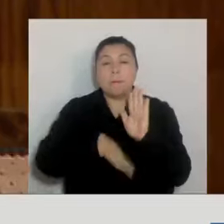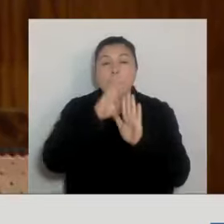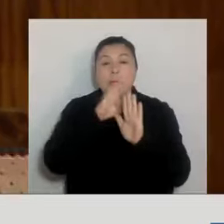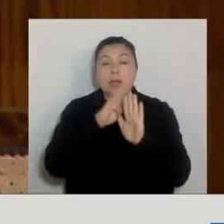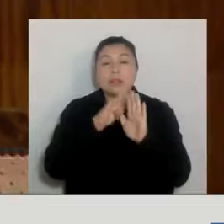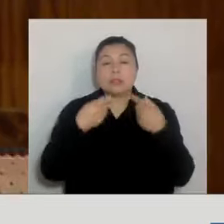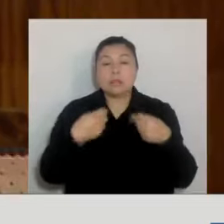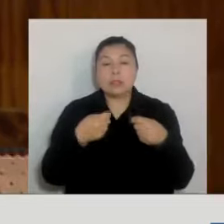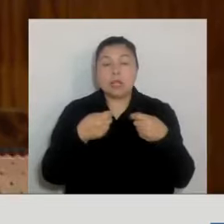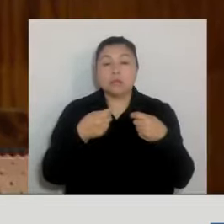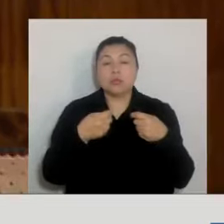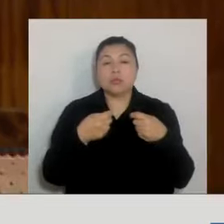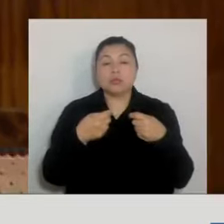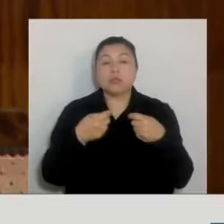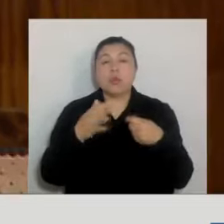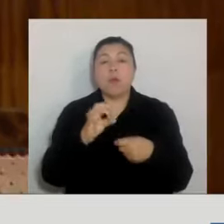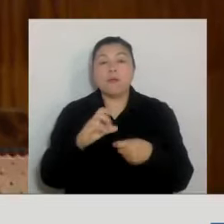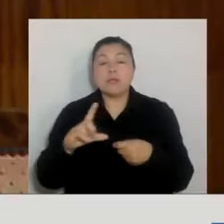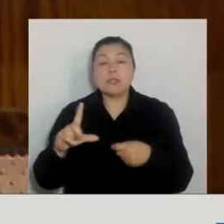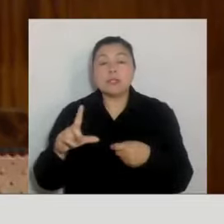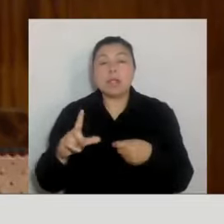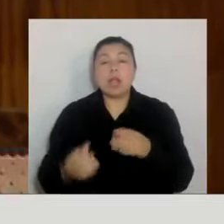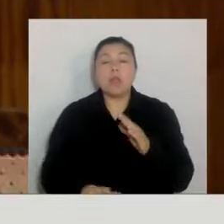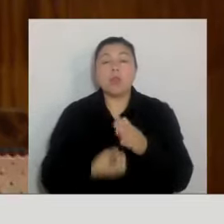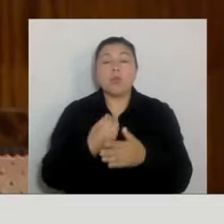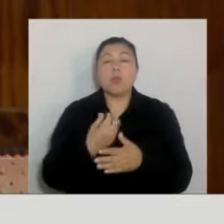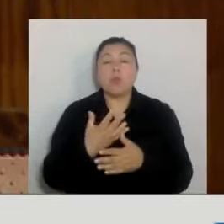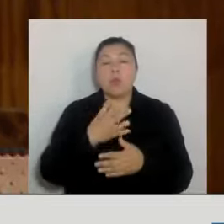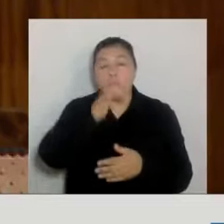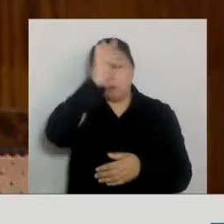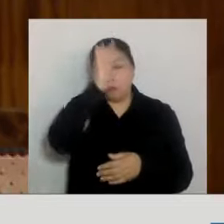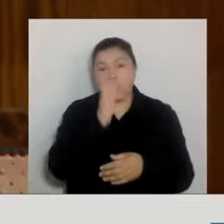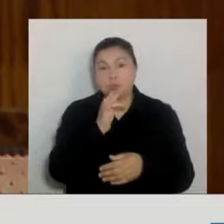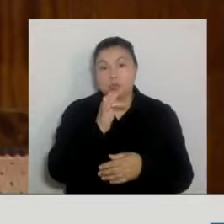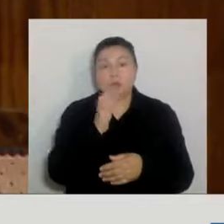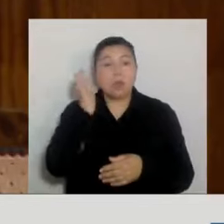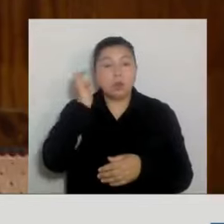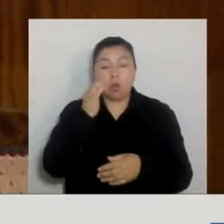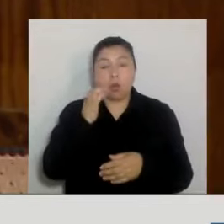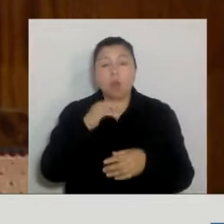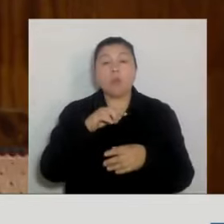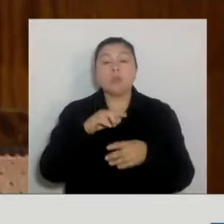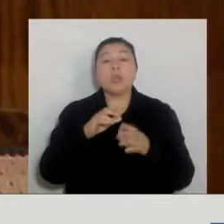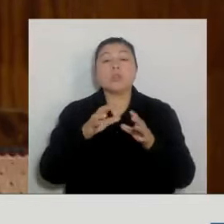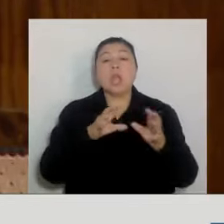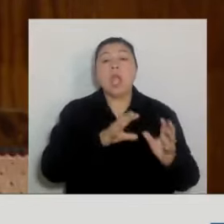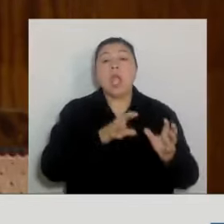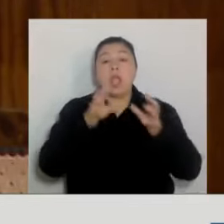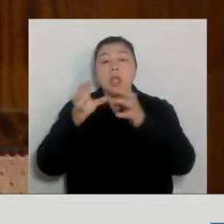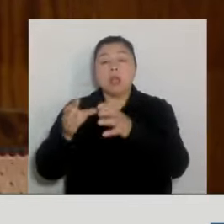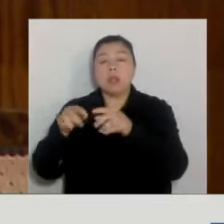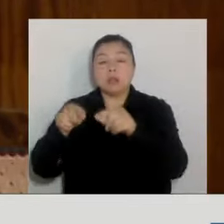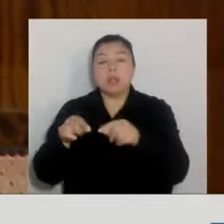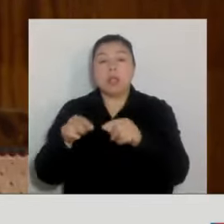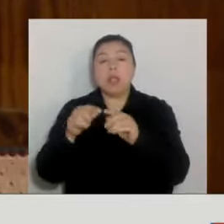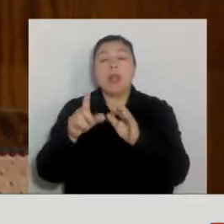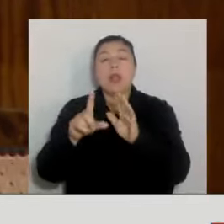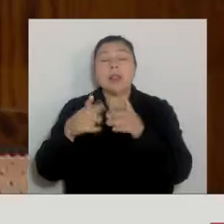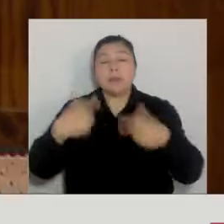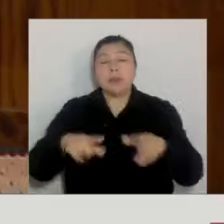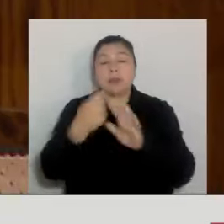fiscal por causa de la nueva dotación del personal de la agencia y el traspaso de funcionarios desde la dirección de presupuestos y la Comisión